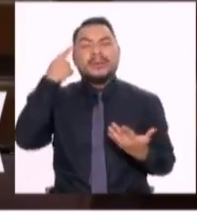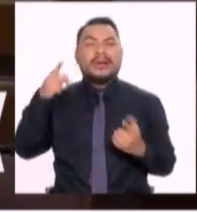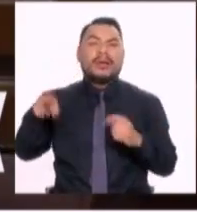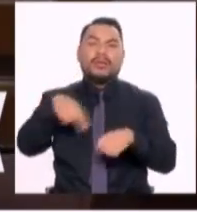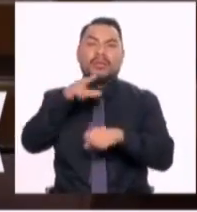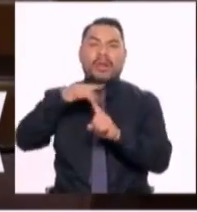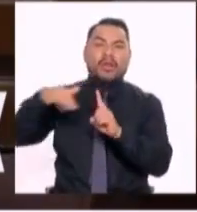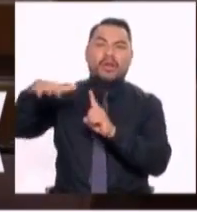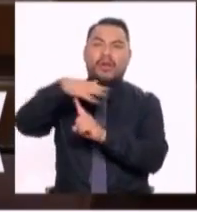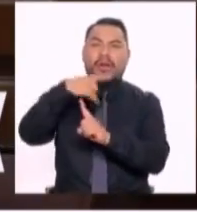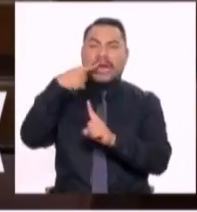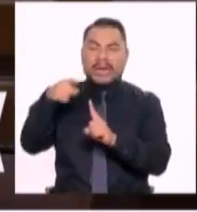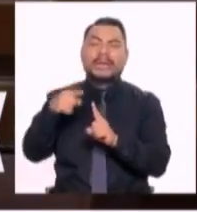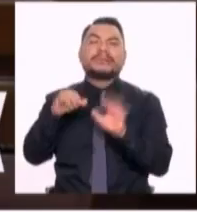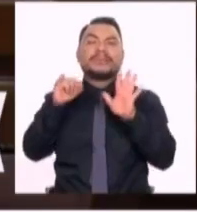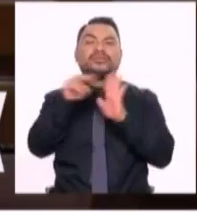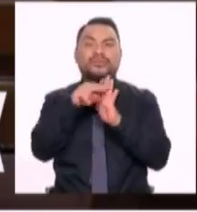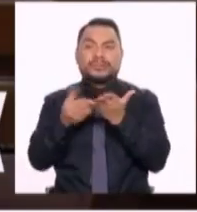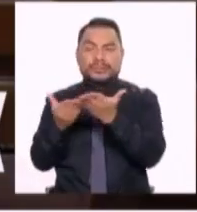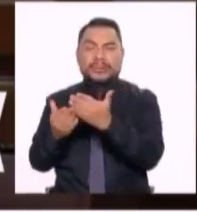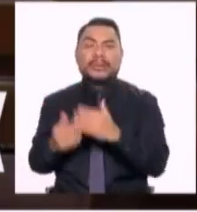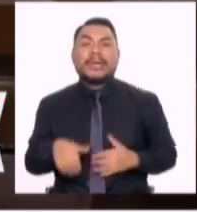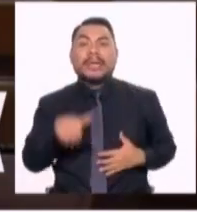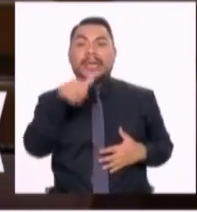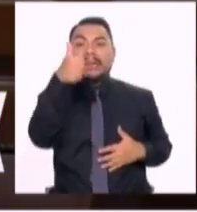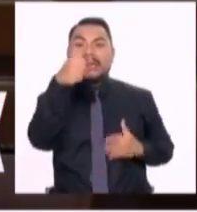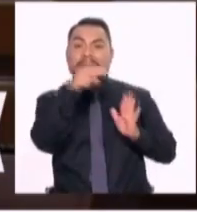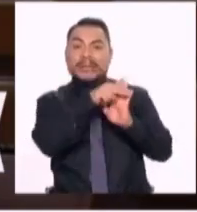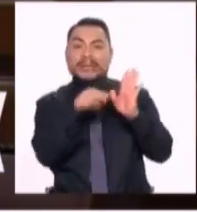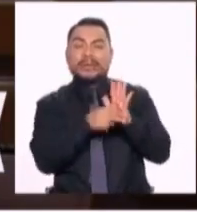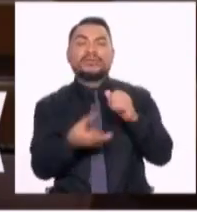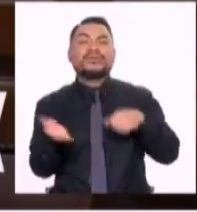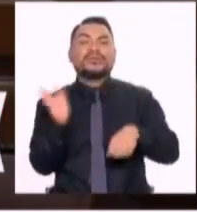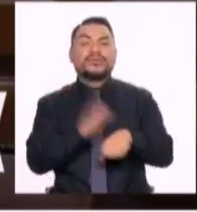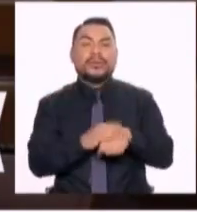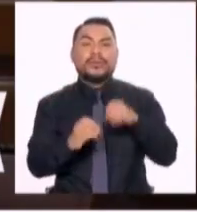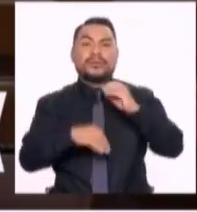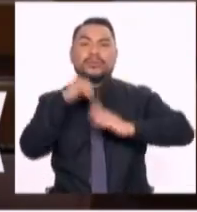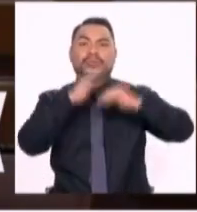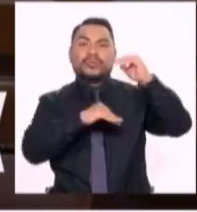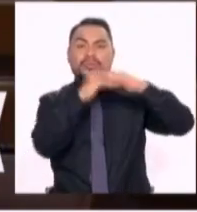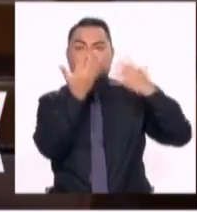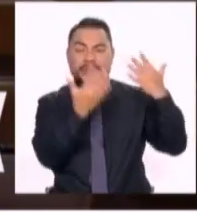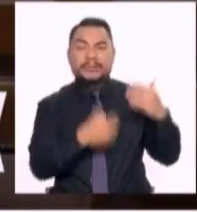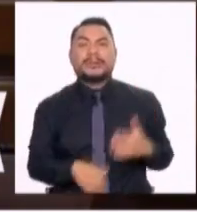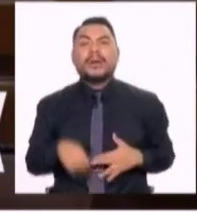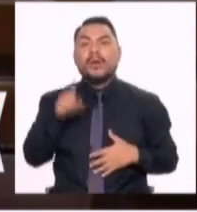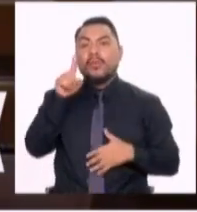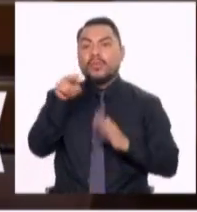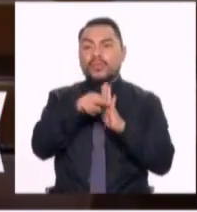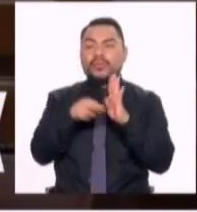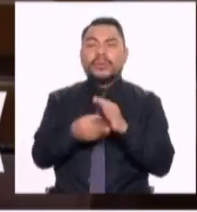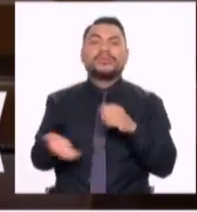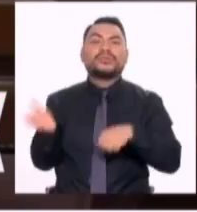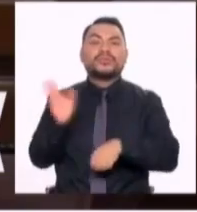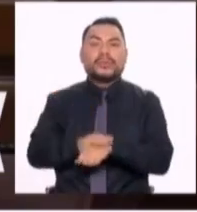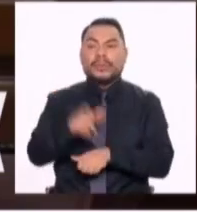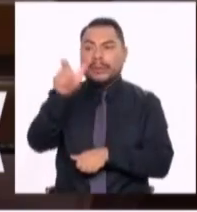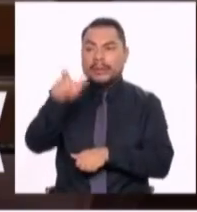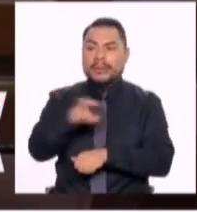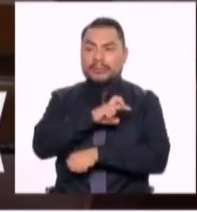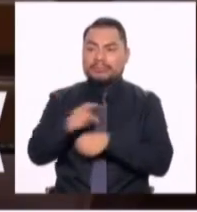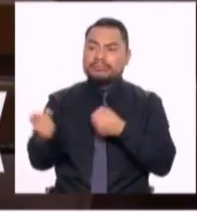distritos unos ofrecimientos, todo solamente en papel, en letras y en palabras. No tenemos nada,